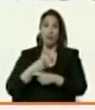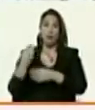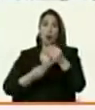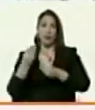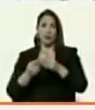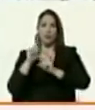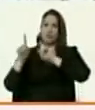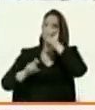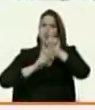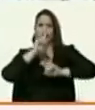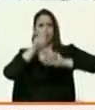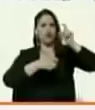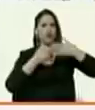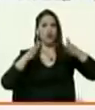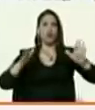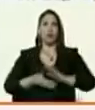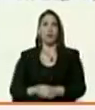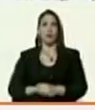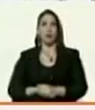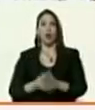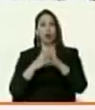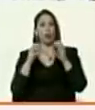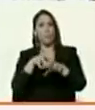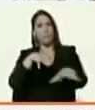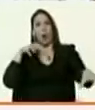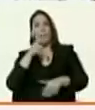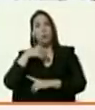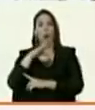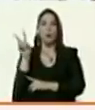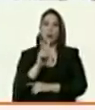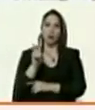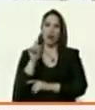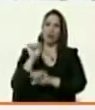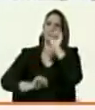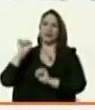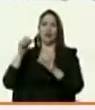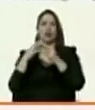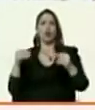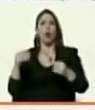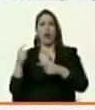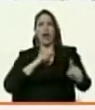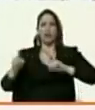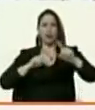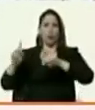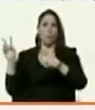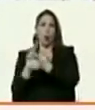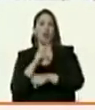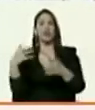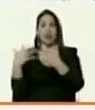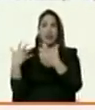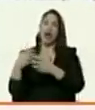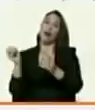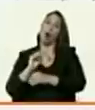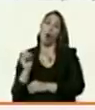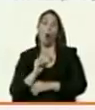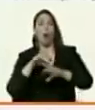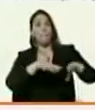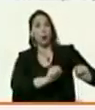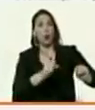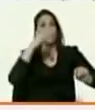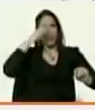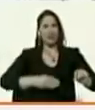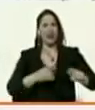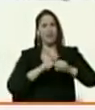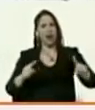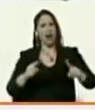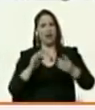que unánimemente el pueblo de Venezuela rechaza toda acción violenta o de guerra o de intervención militar para dirimir